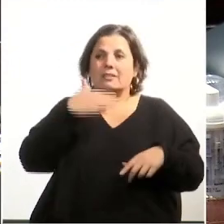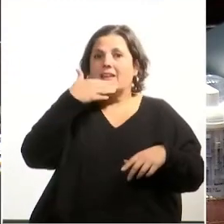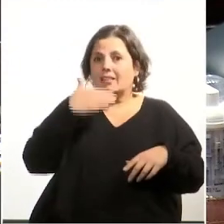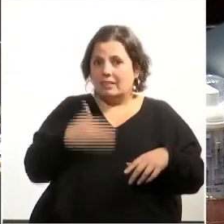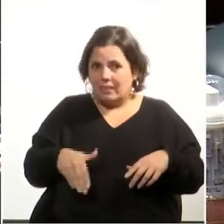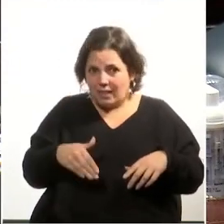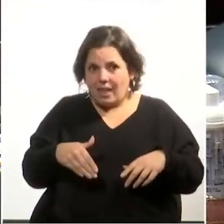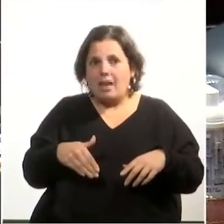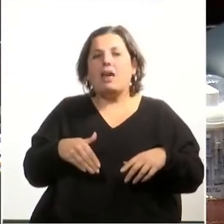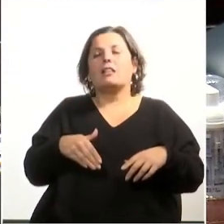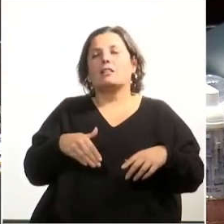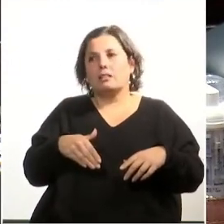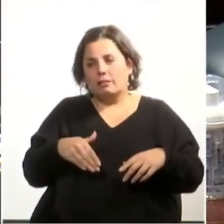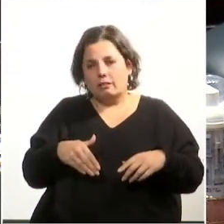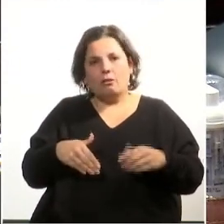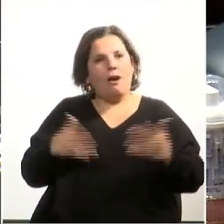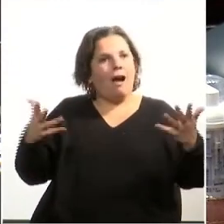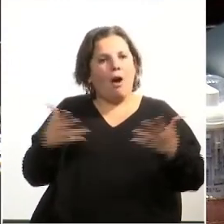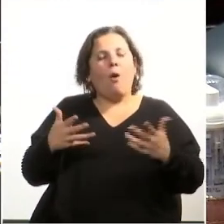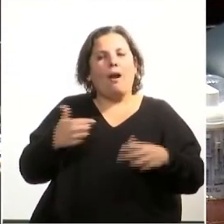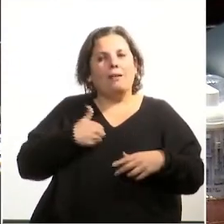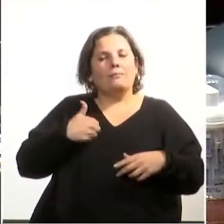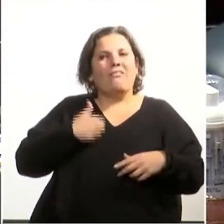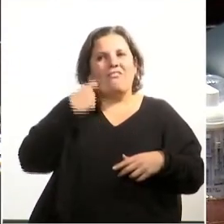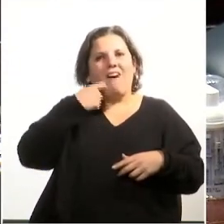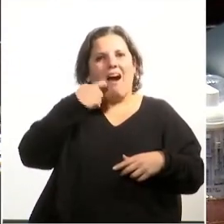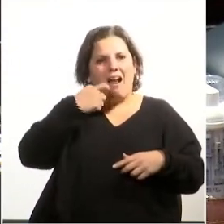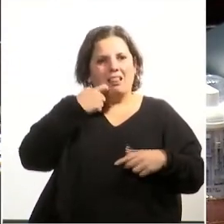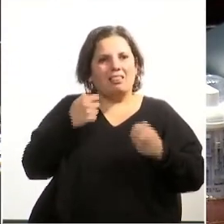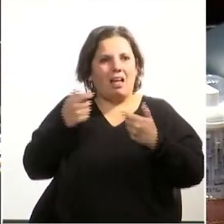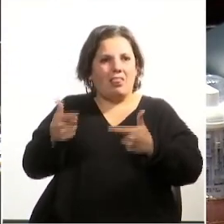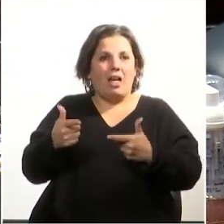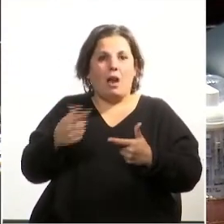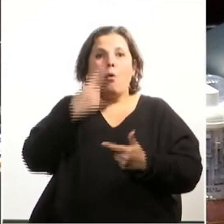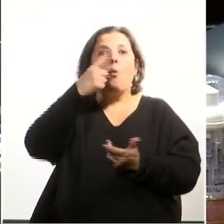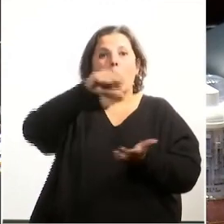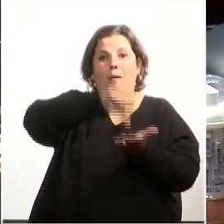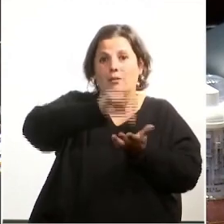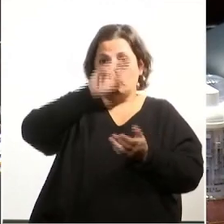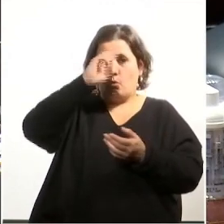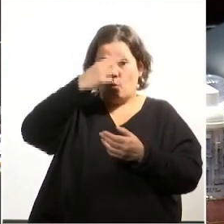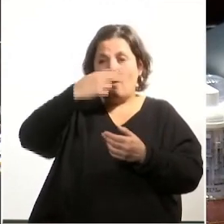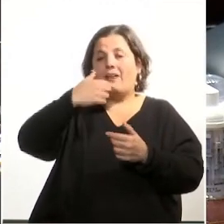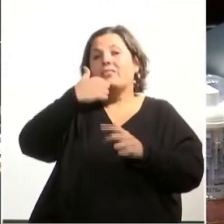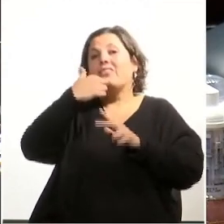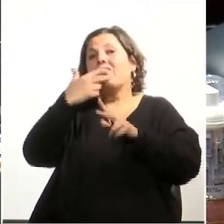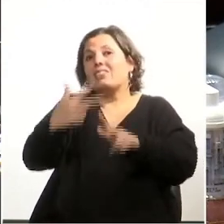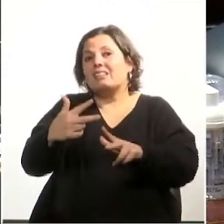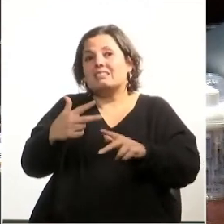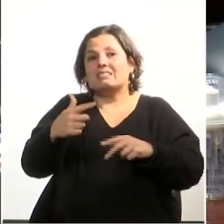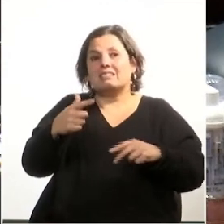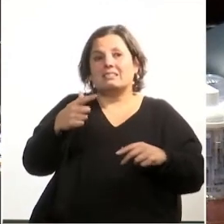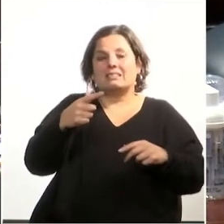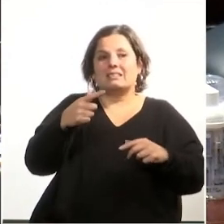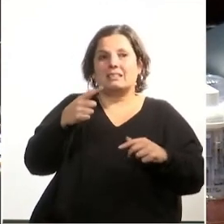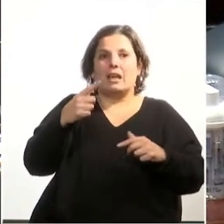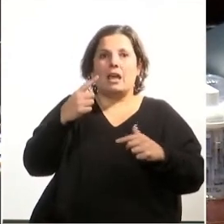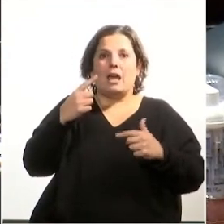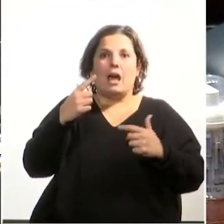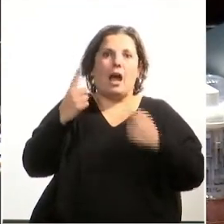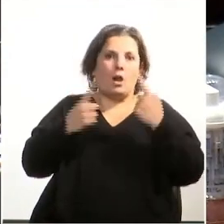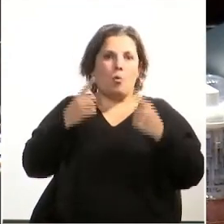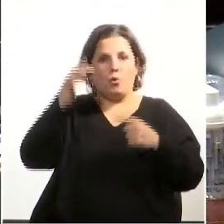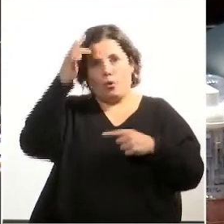que estamos en un enorme déficit, en un país donde, según